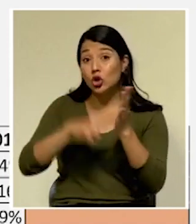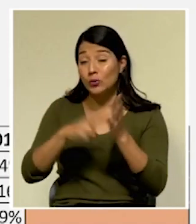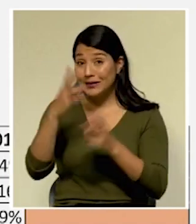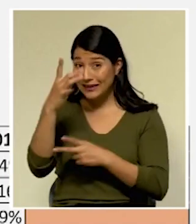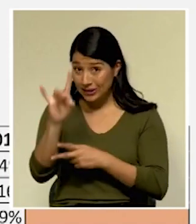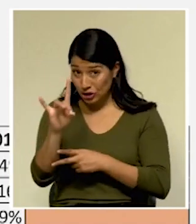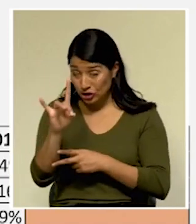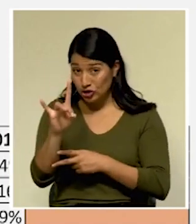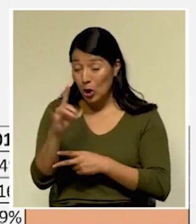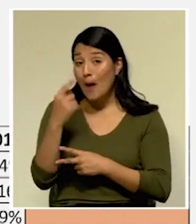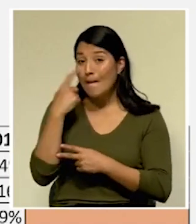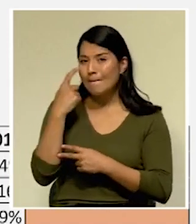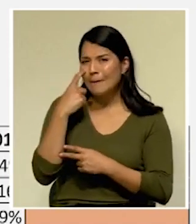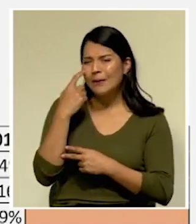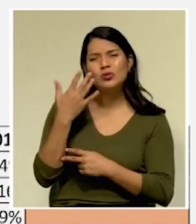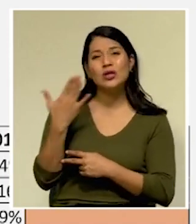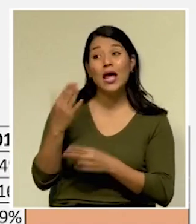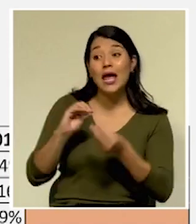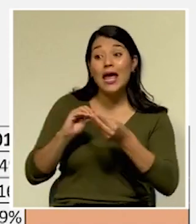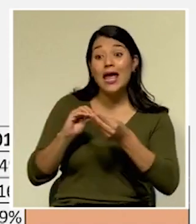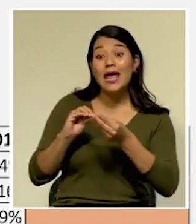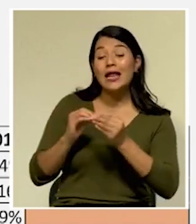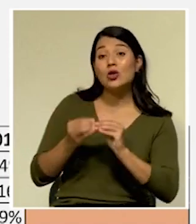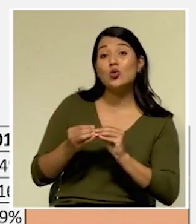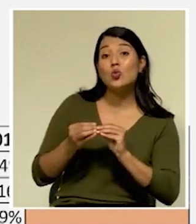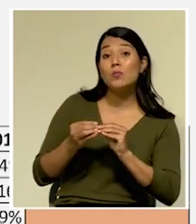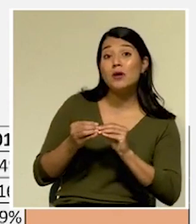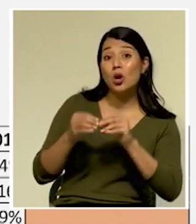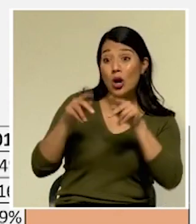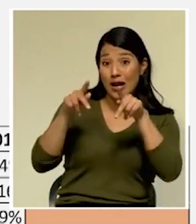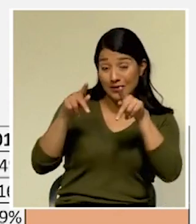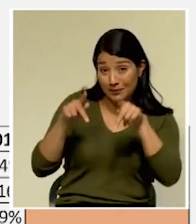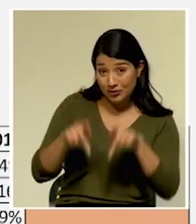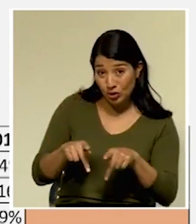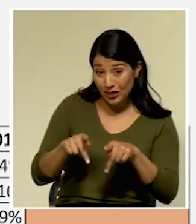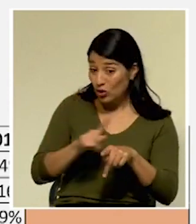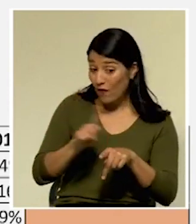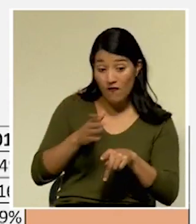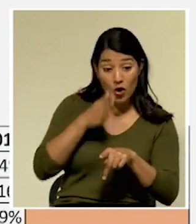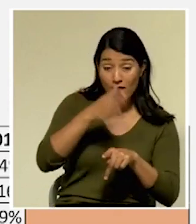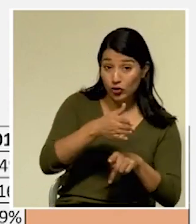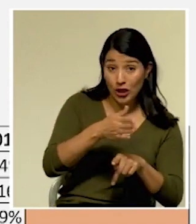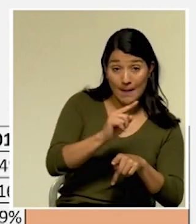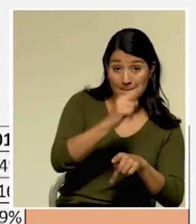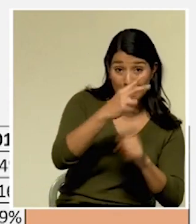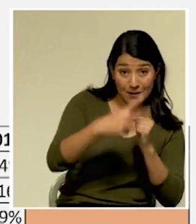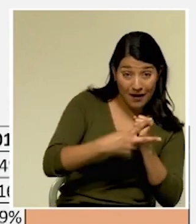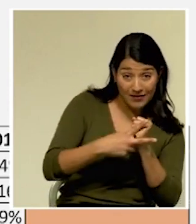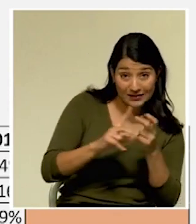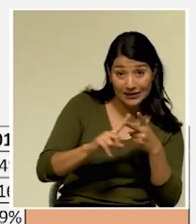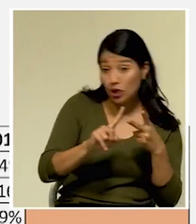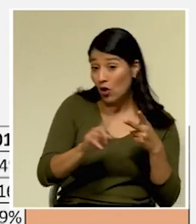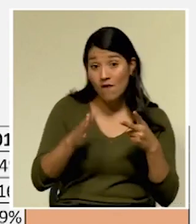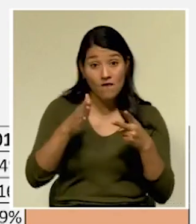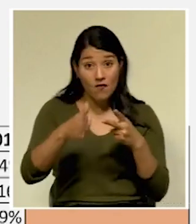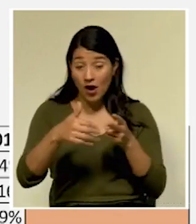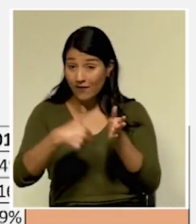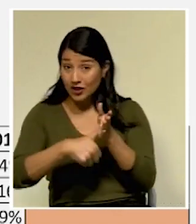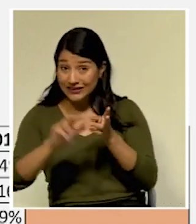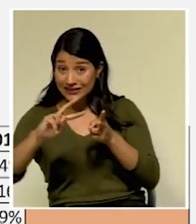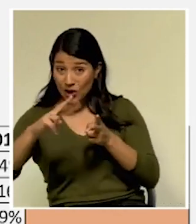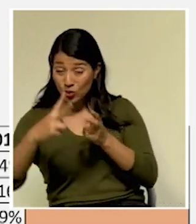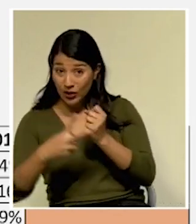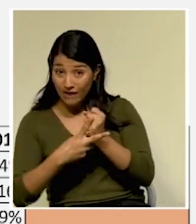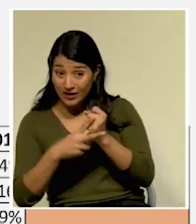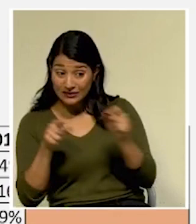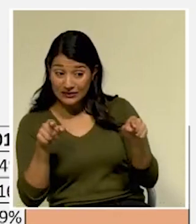2018, prácticamente el abstencionismo de primera y segunda ronda fue muy parecido. No obstante, podemos jugarnos el chance también de que sea un abstencionismo similar